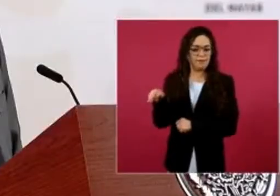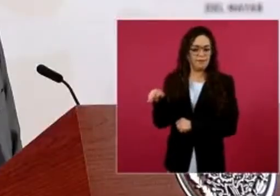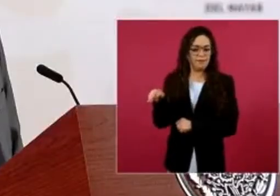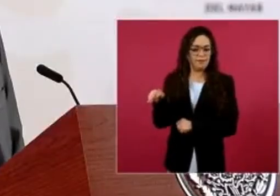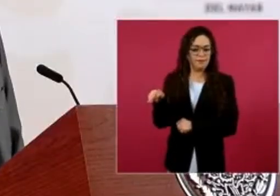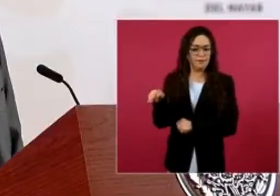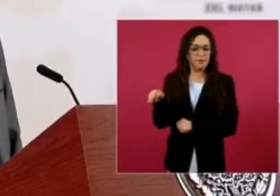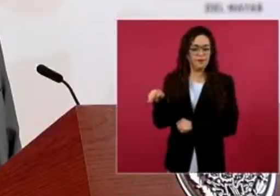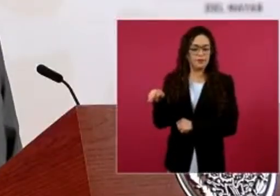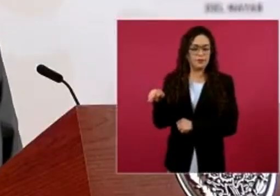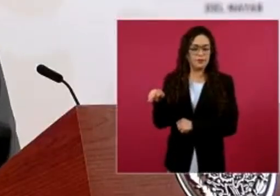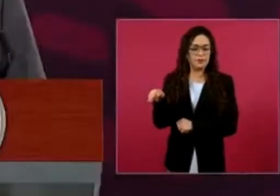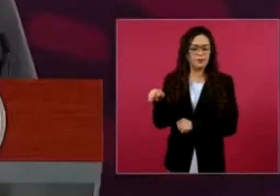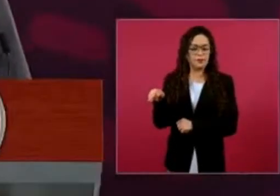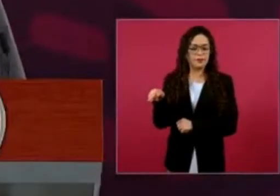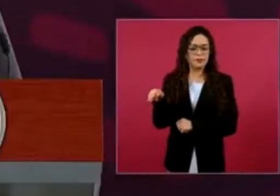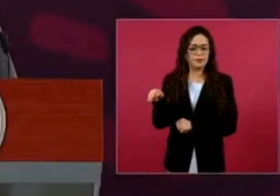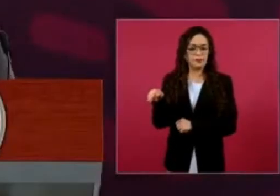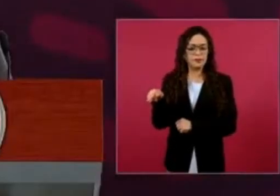y